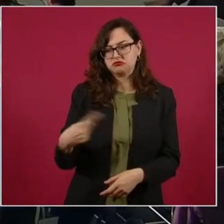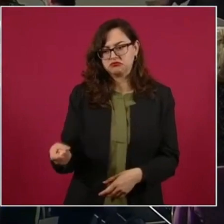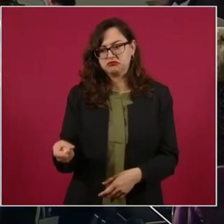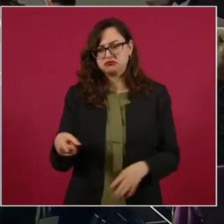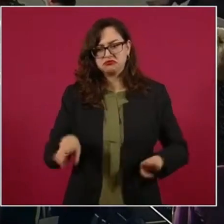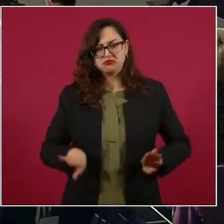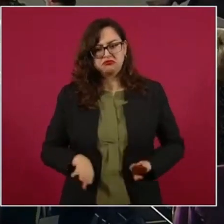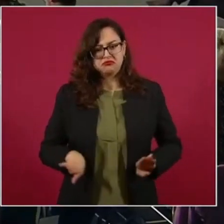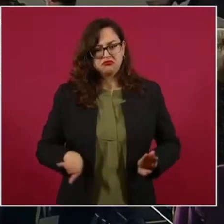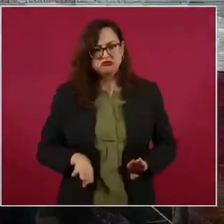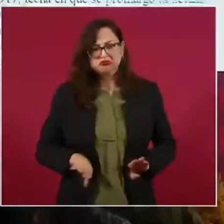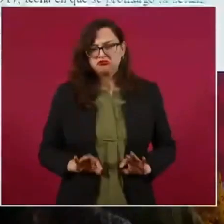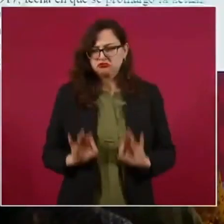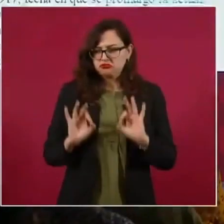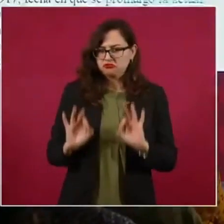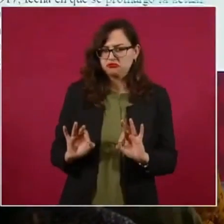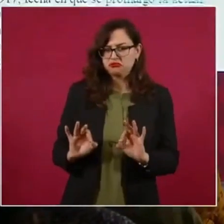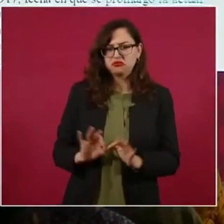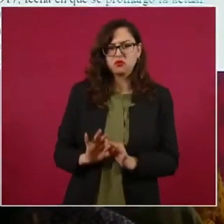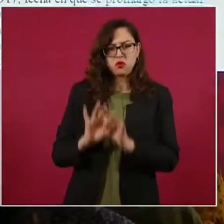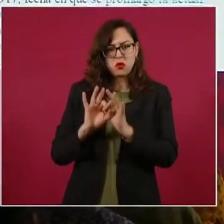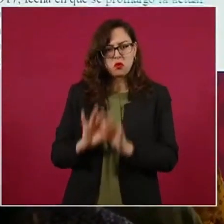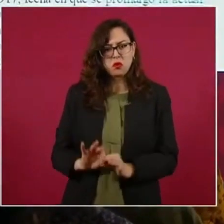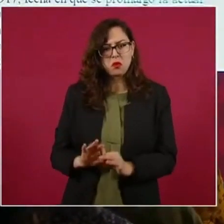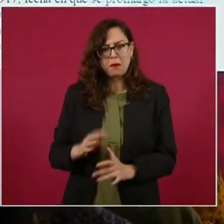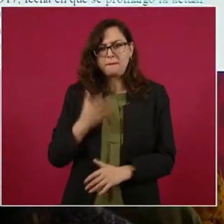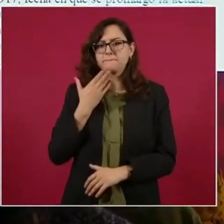consecuente. Adolfo de la Huerta